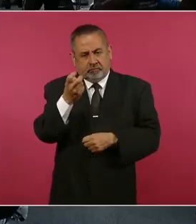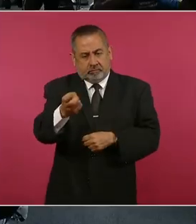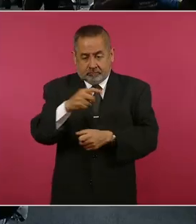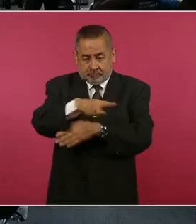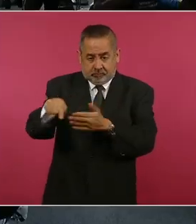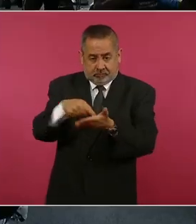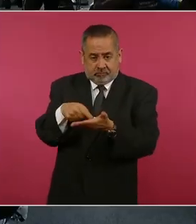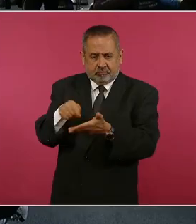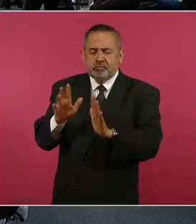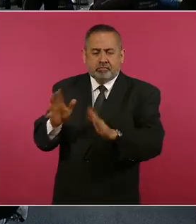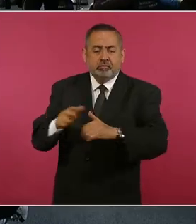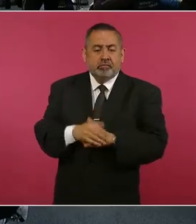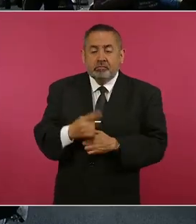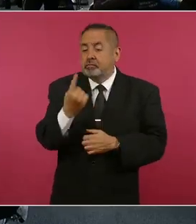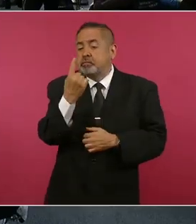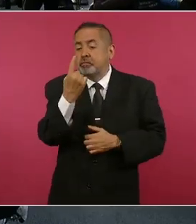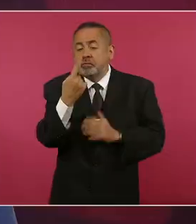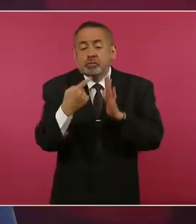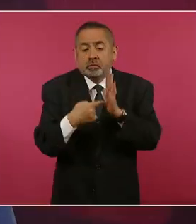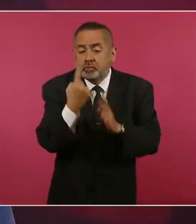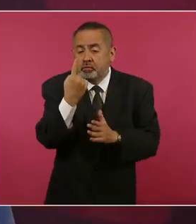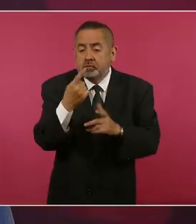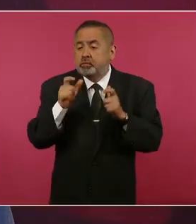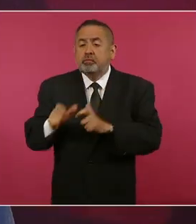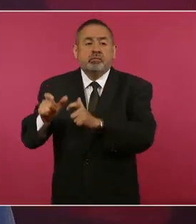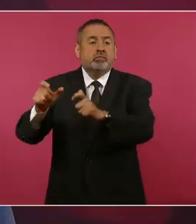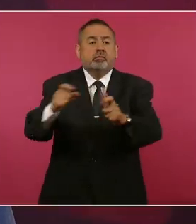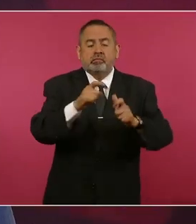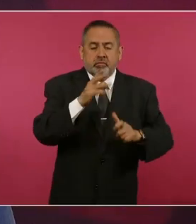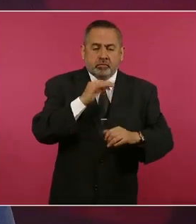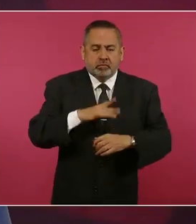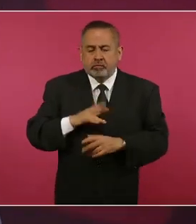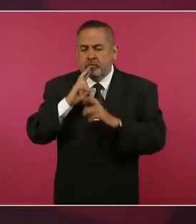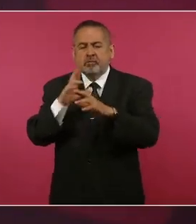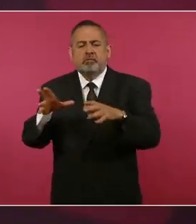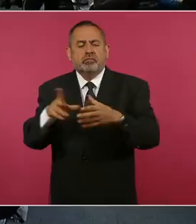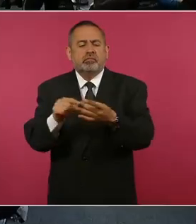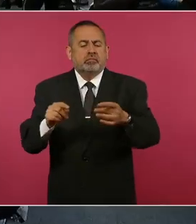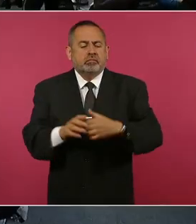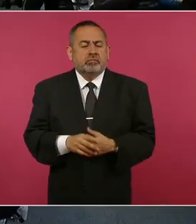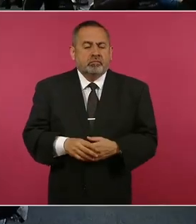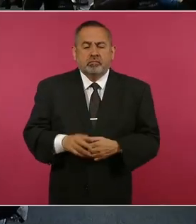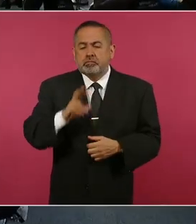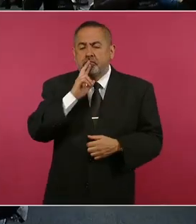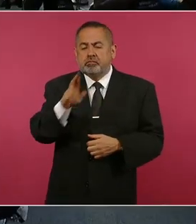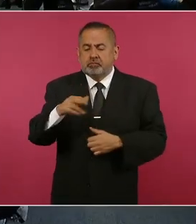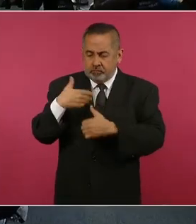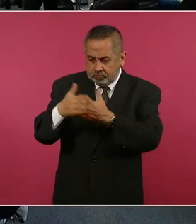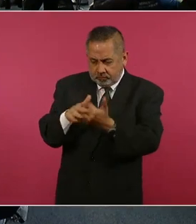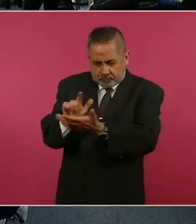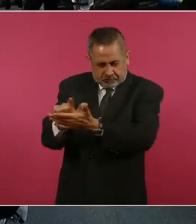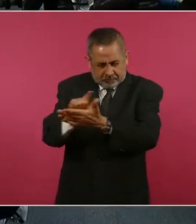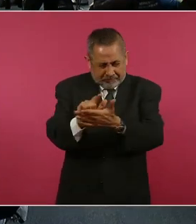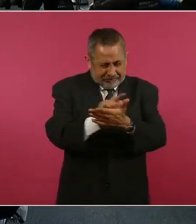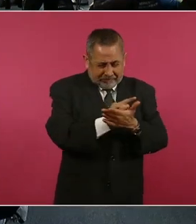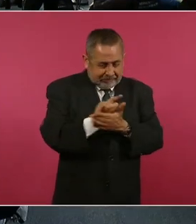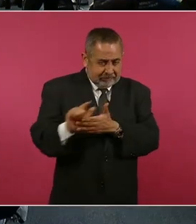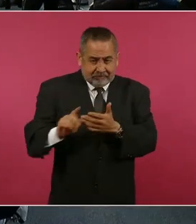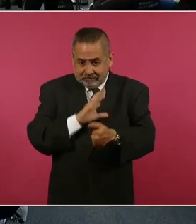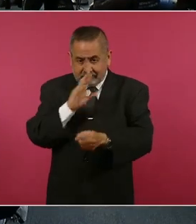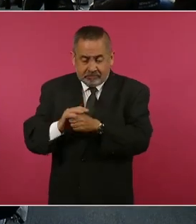sitio, es un solo caso. ¿Y cuál es la solución, presidente? La solución es limpiar,